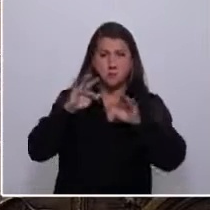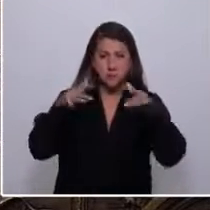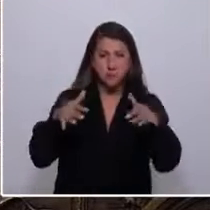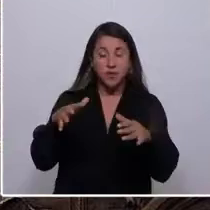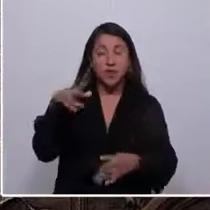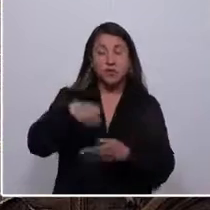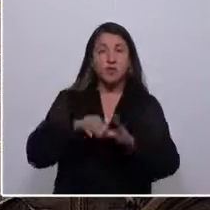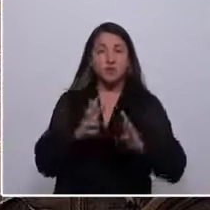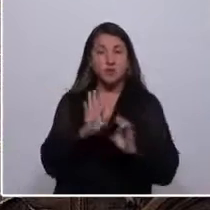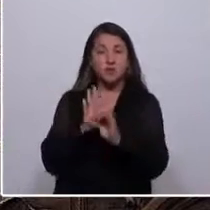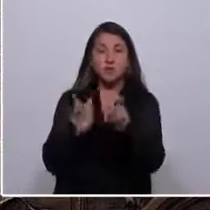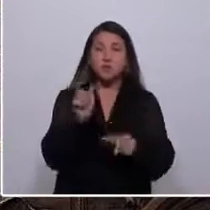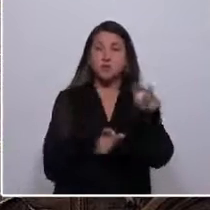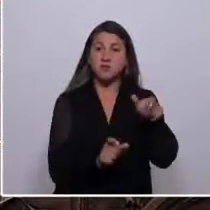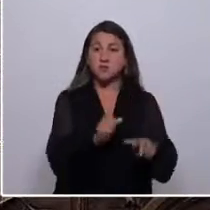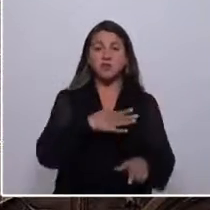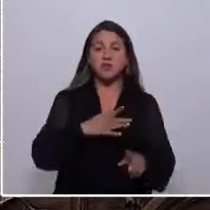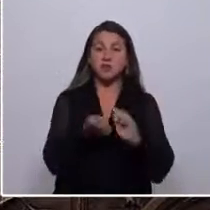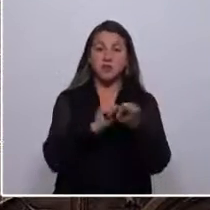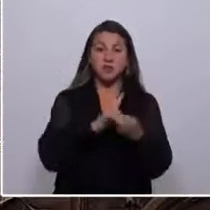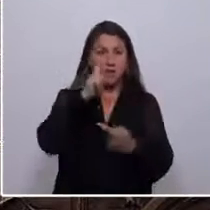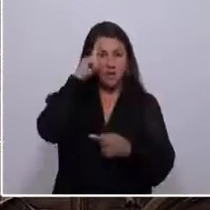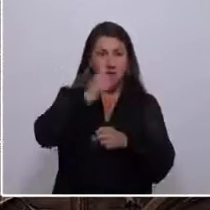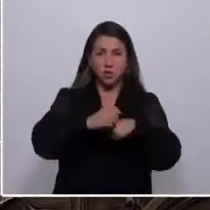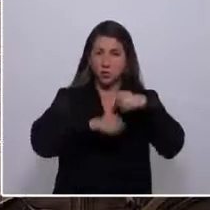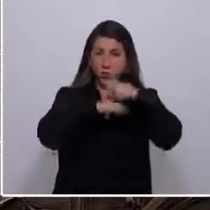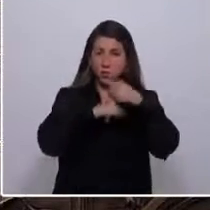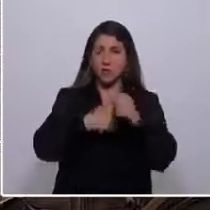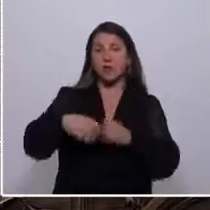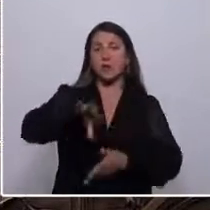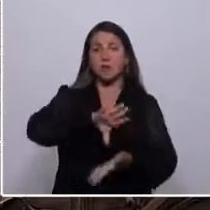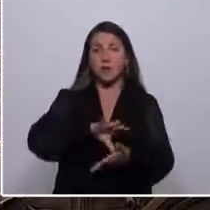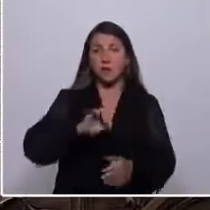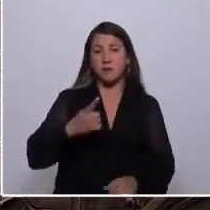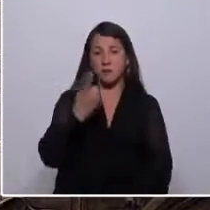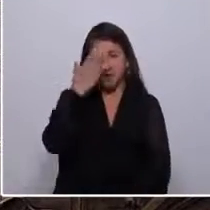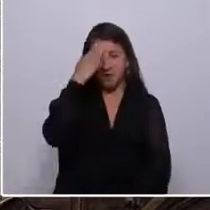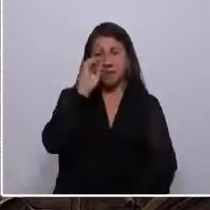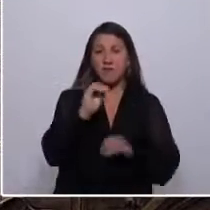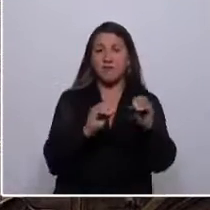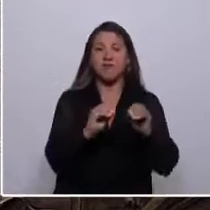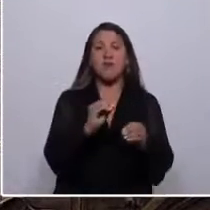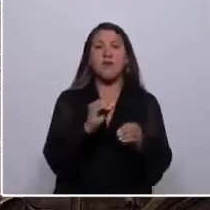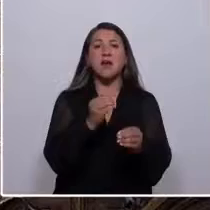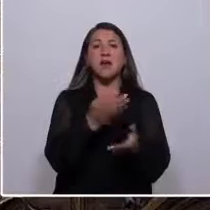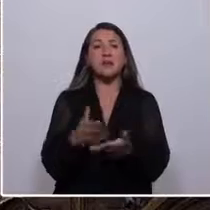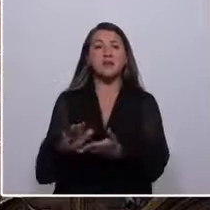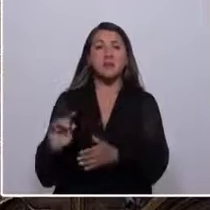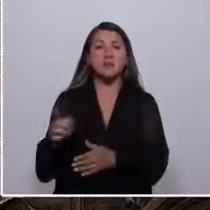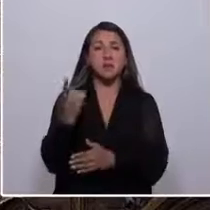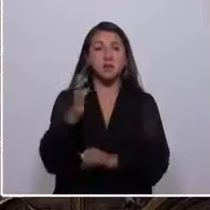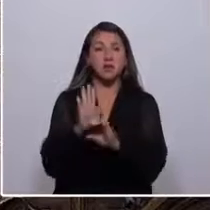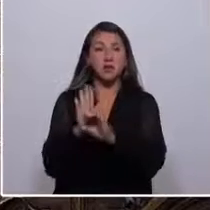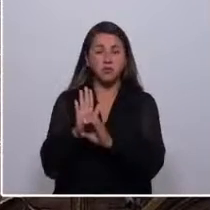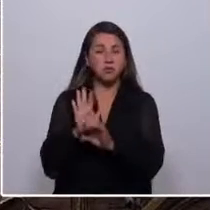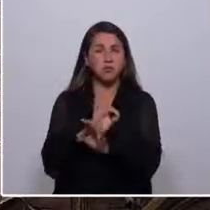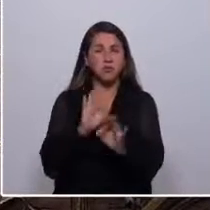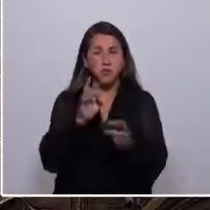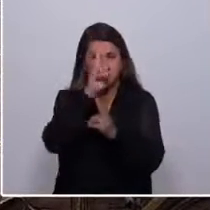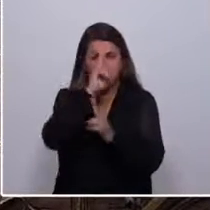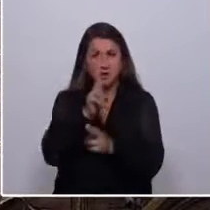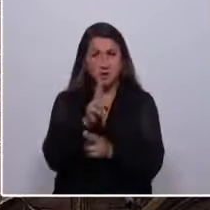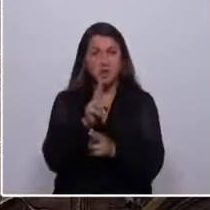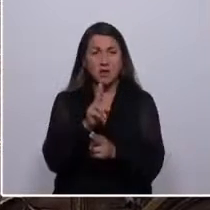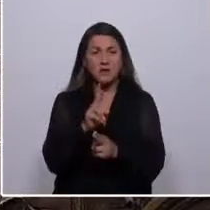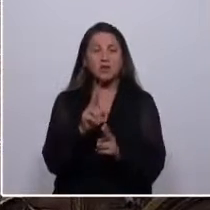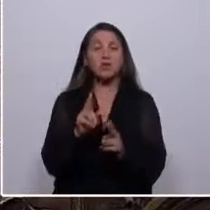convivimos con personas que no quieren cambiar las estructuras de nuestro país. Ellos desde el día 1 llaman a rechazar la nueva Constitución y nunca respetaron que hubiese ganado el